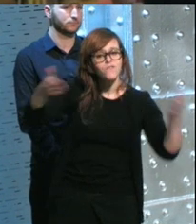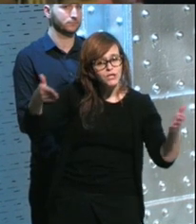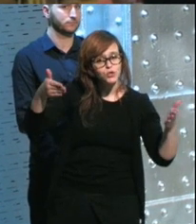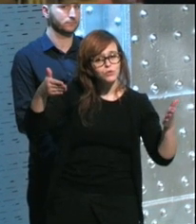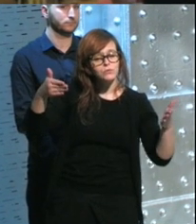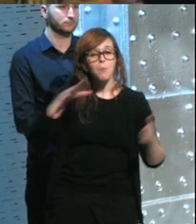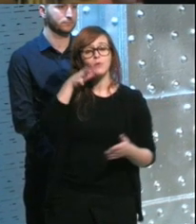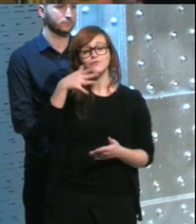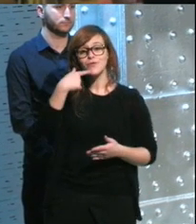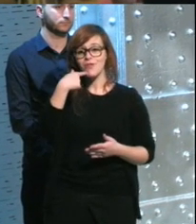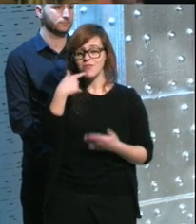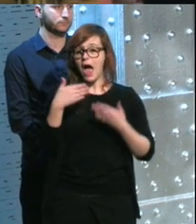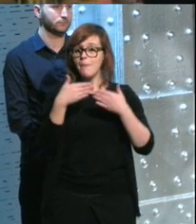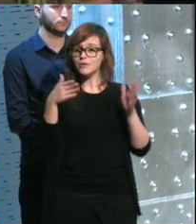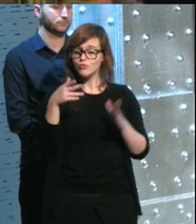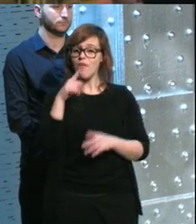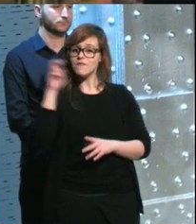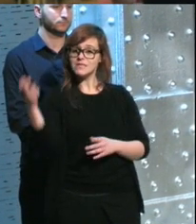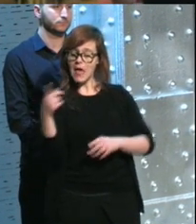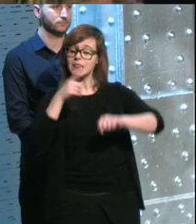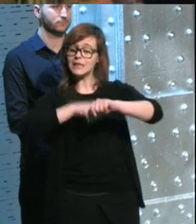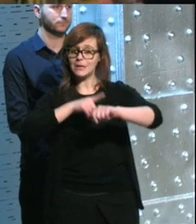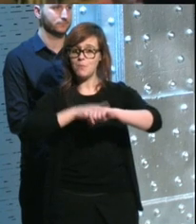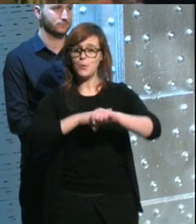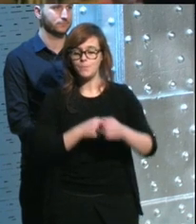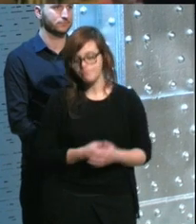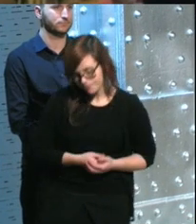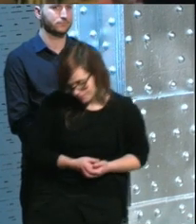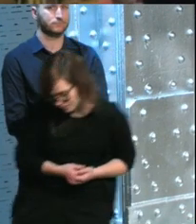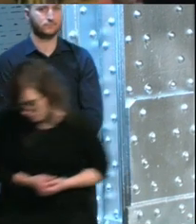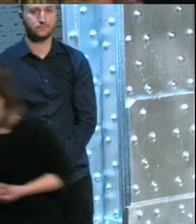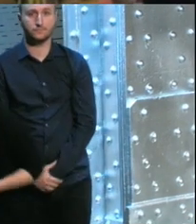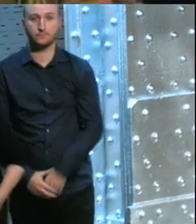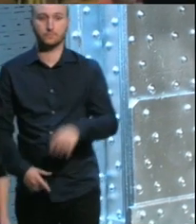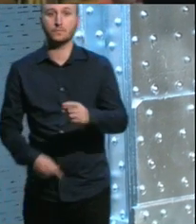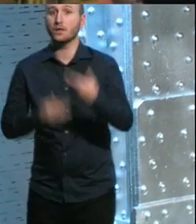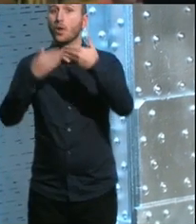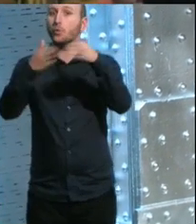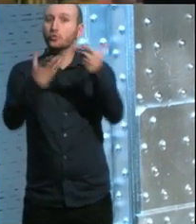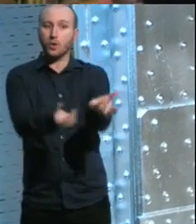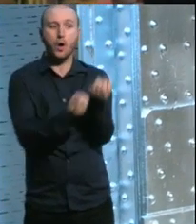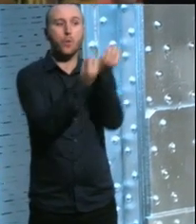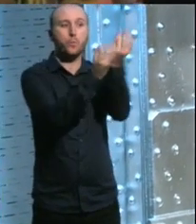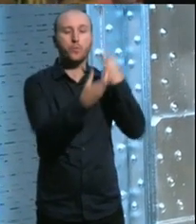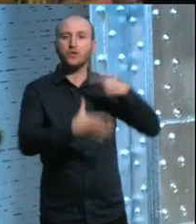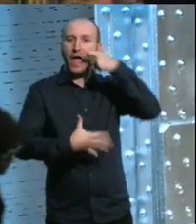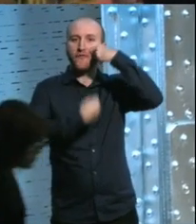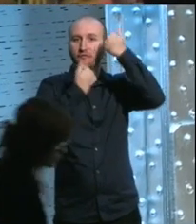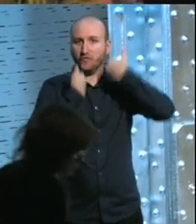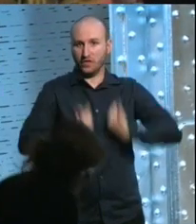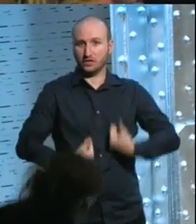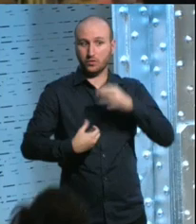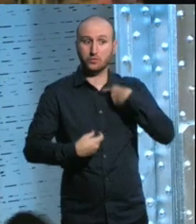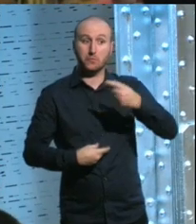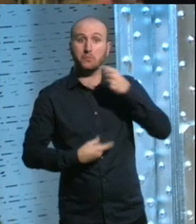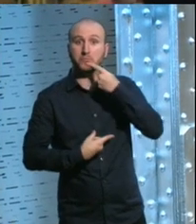yo hablaba de apertura, diversidad y tiempo. Bueno, apertura se tiene que manifestar en lo físico. Y lo que es